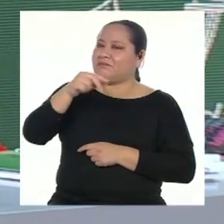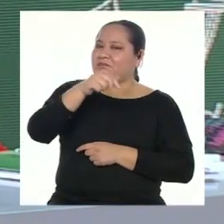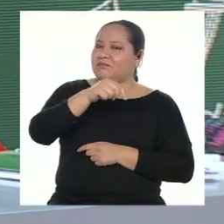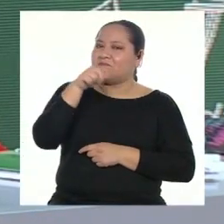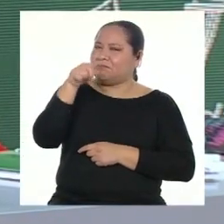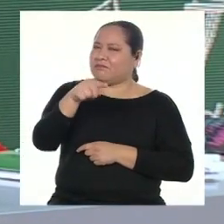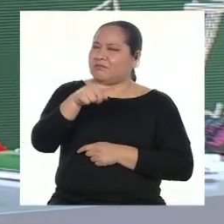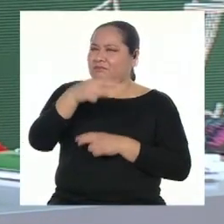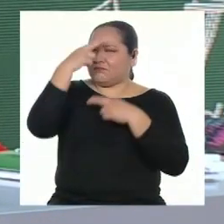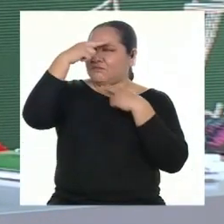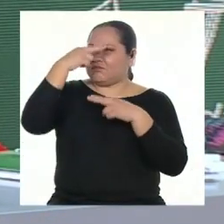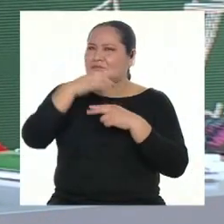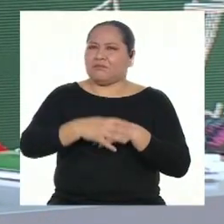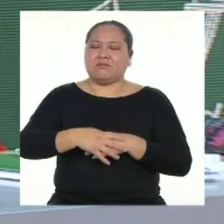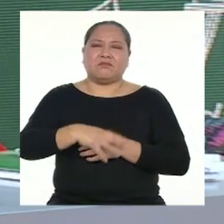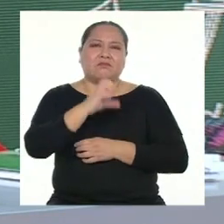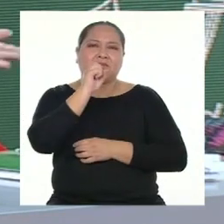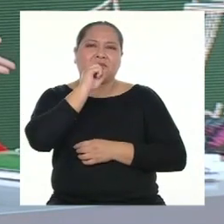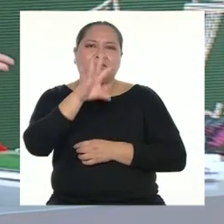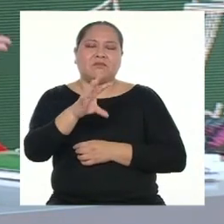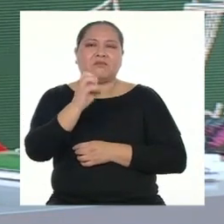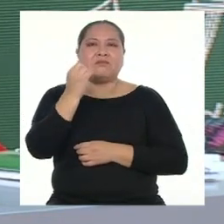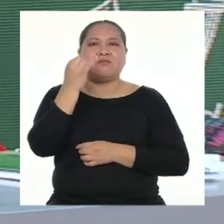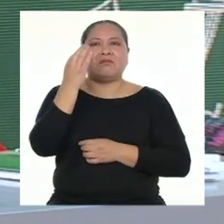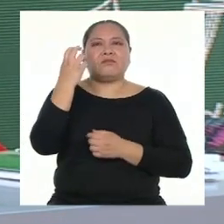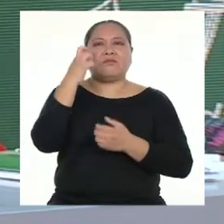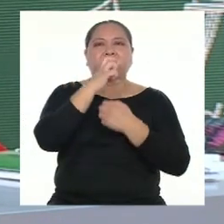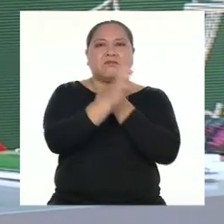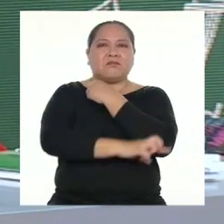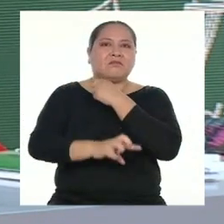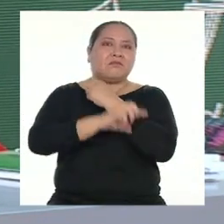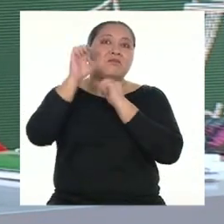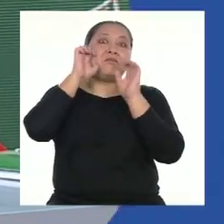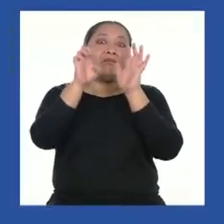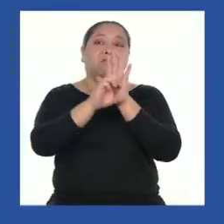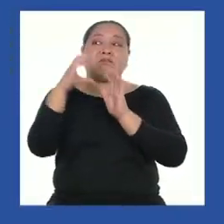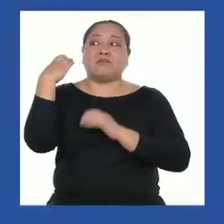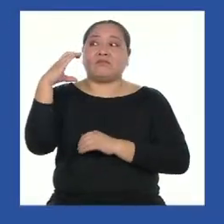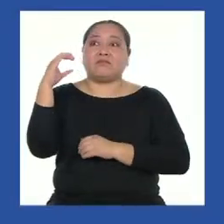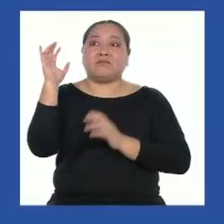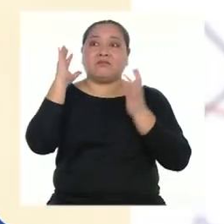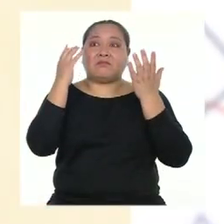noticieros. A veces hablan de países como Colombia, con casos similares al nuestro.